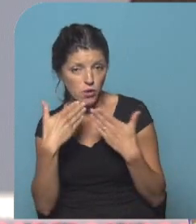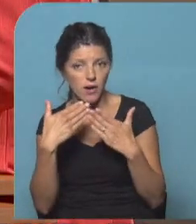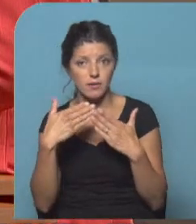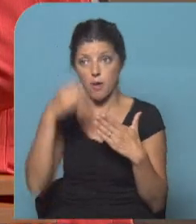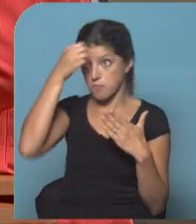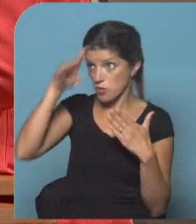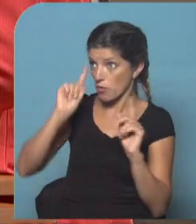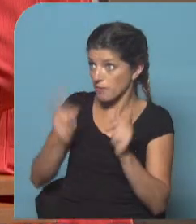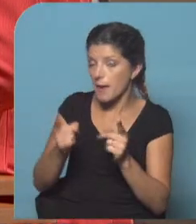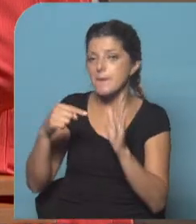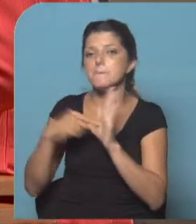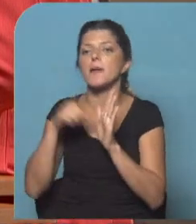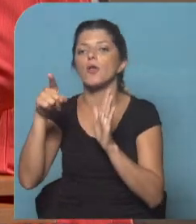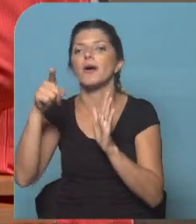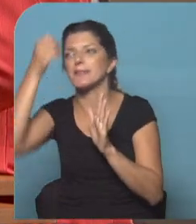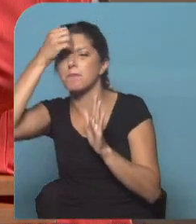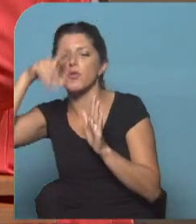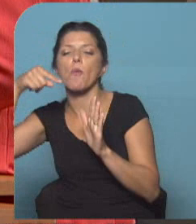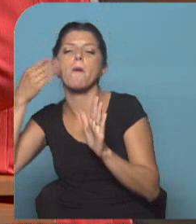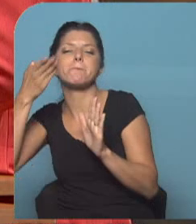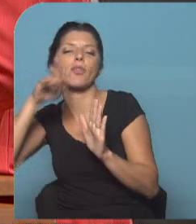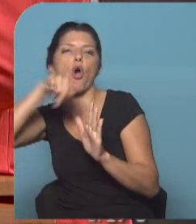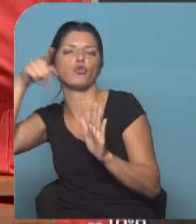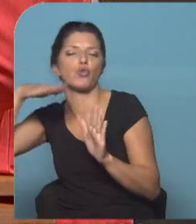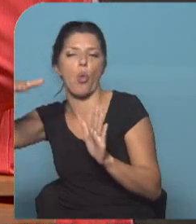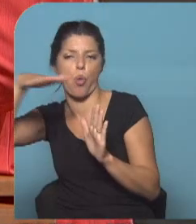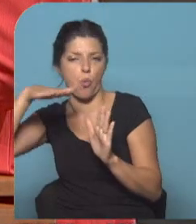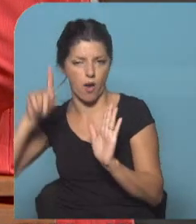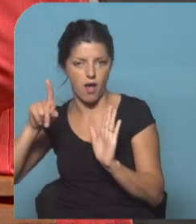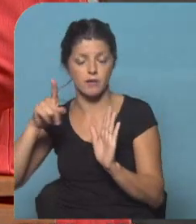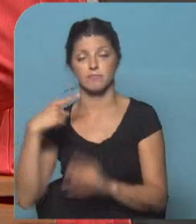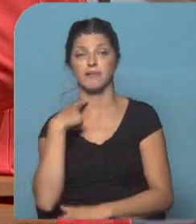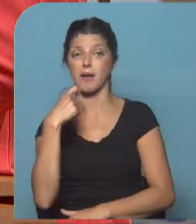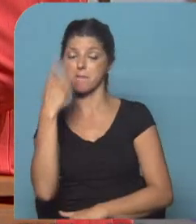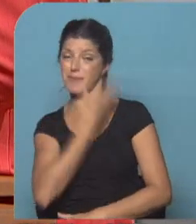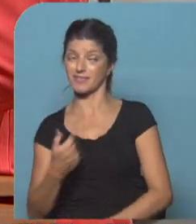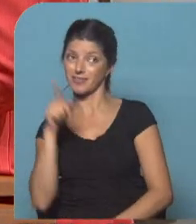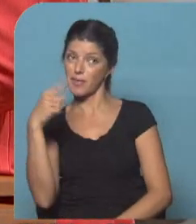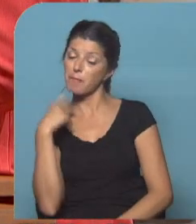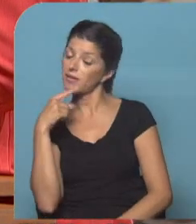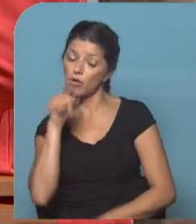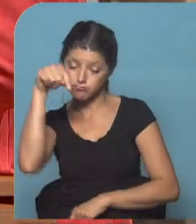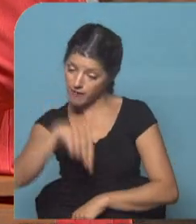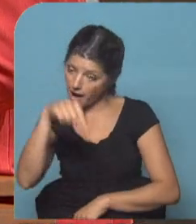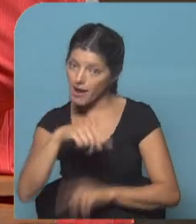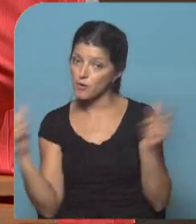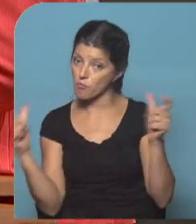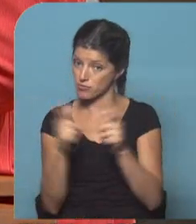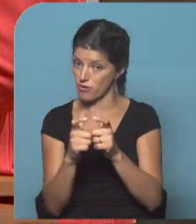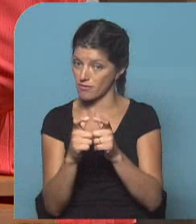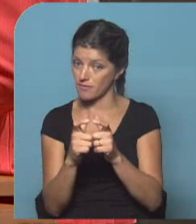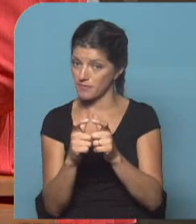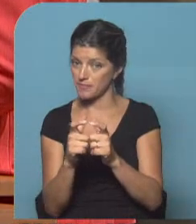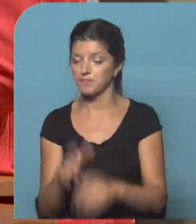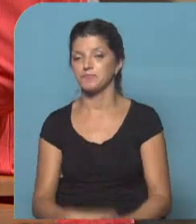le pide que sea en España, Puigdemont, para lograr sortear esta orden de detención y sedición. Es una trampa, Rajoy no acepta esto. Pero